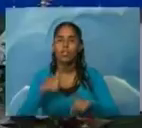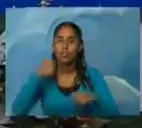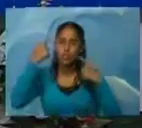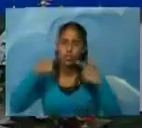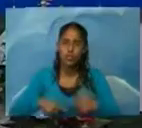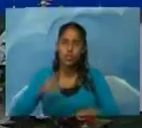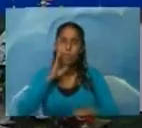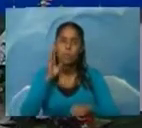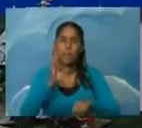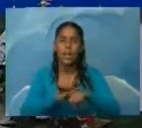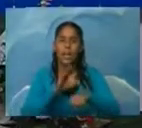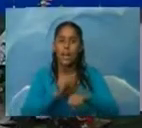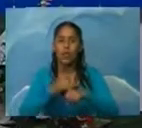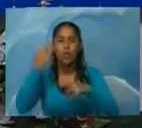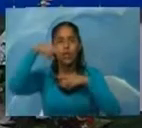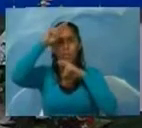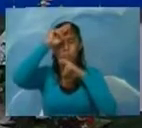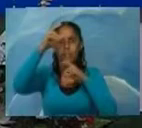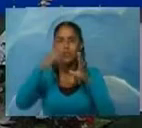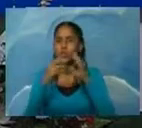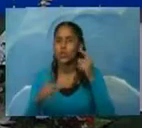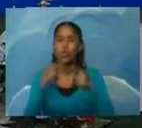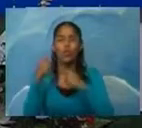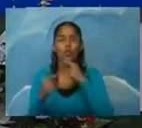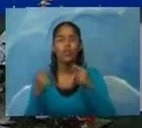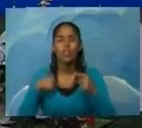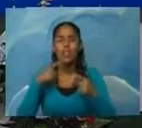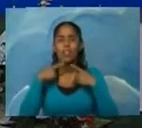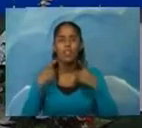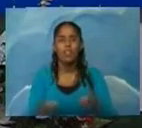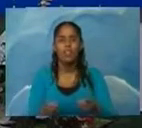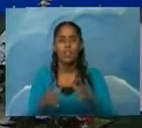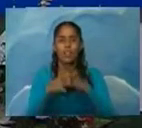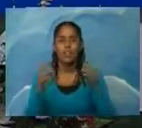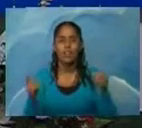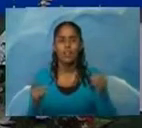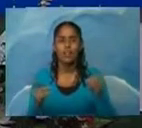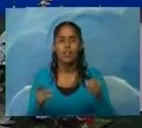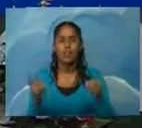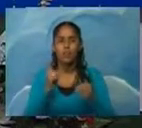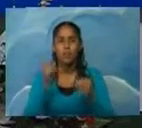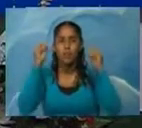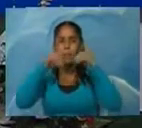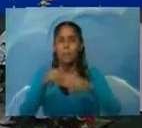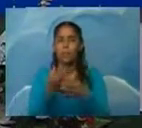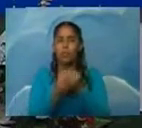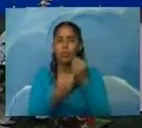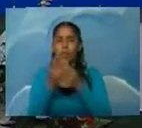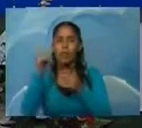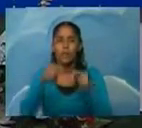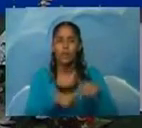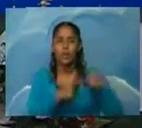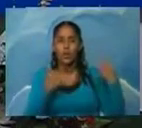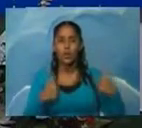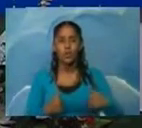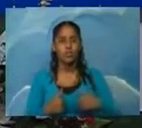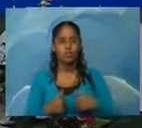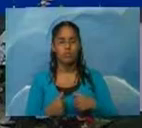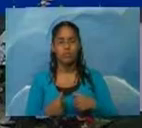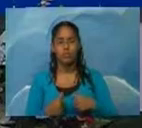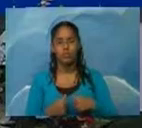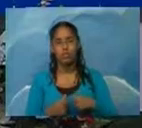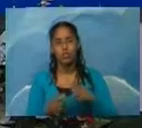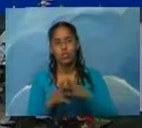Sí, señor, papá, arrepentido, todos los días me arrepiento. Todos los días, todos los yo días. También, yo me pongo la mano en el corazón, hermano, yo oro con